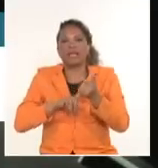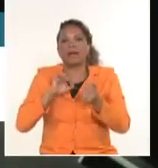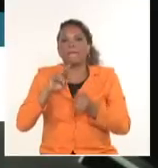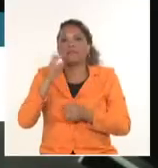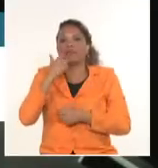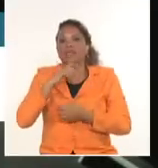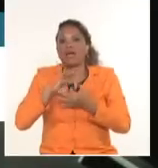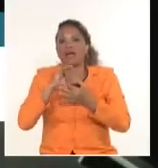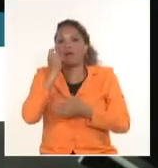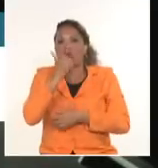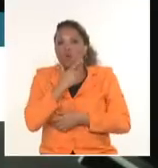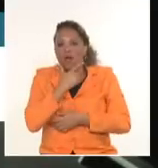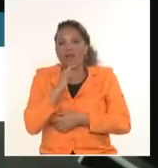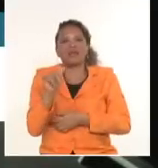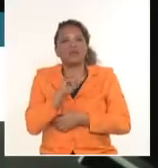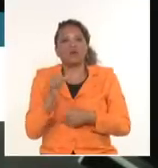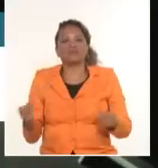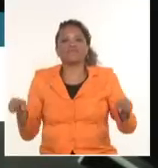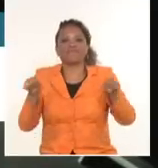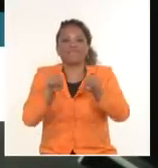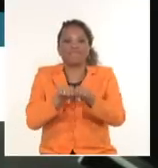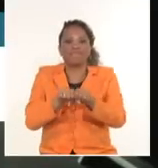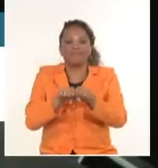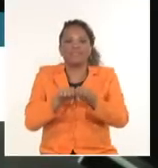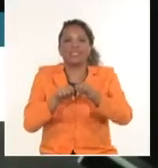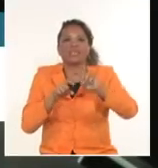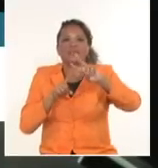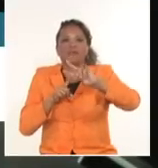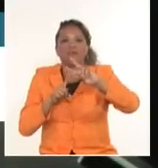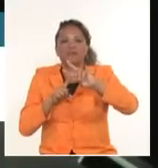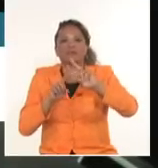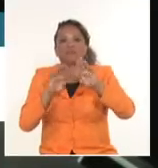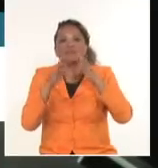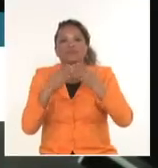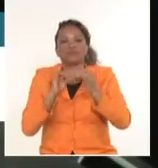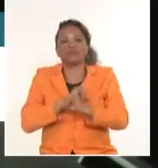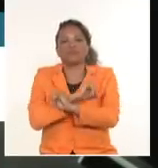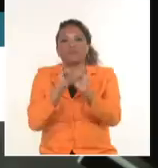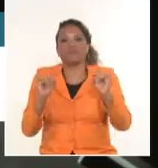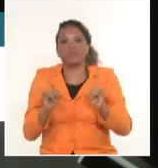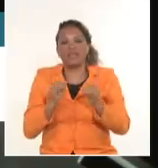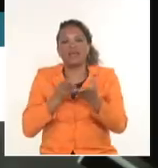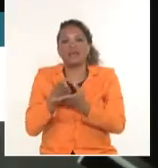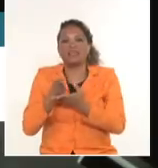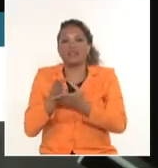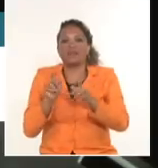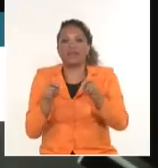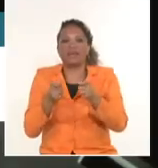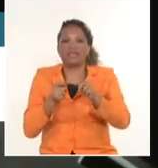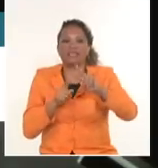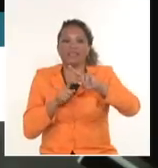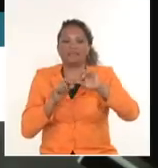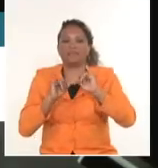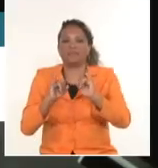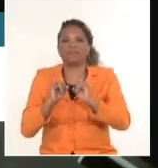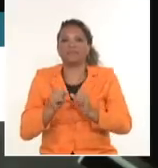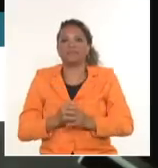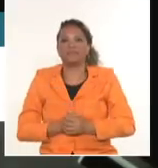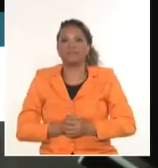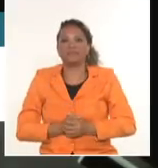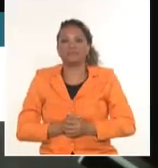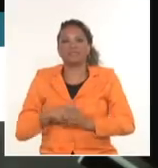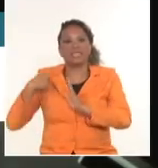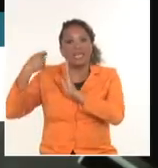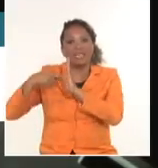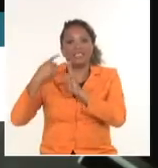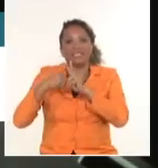estar en conexión con estas imágenes que estamos transmitiendo a través del canal cubano de noticias. El icónico Cineriara, por ejemplo, cuando